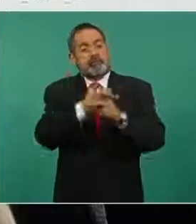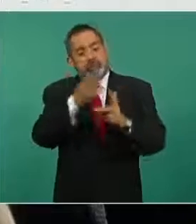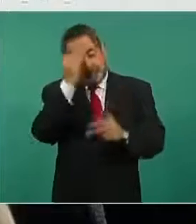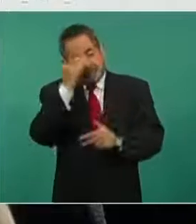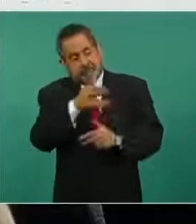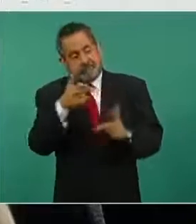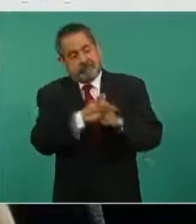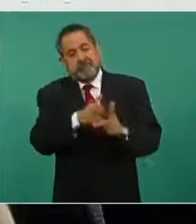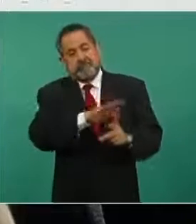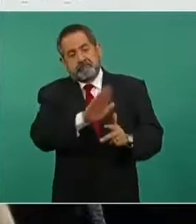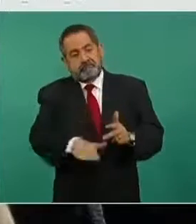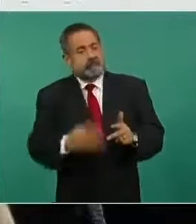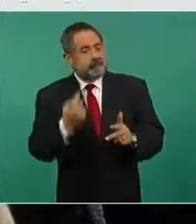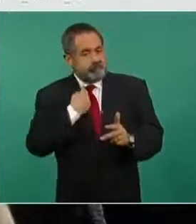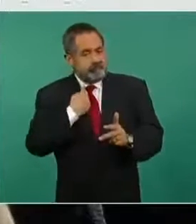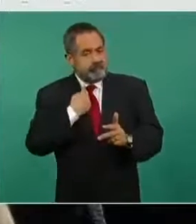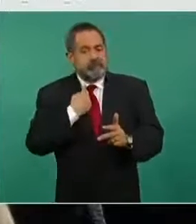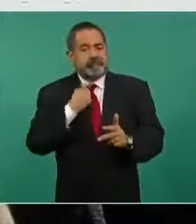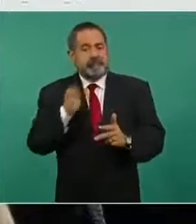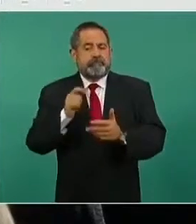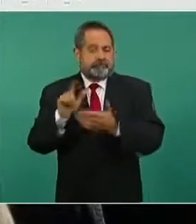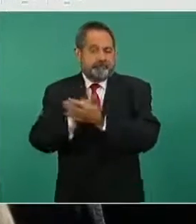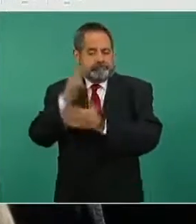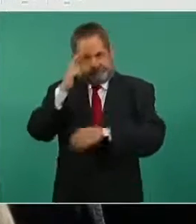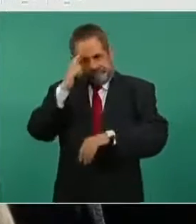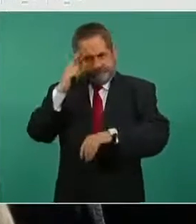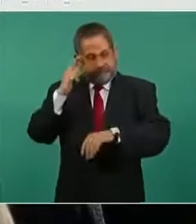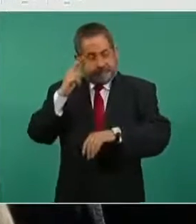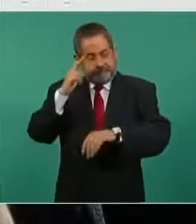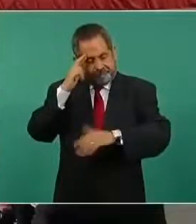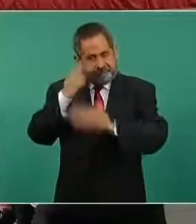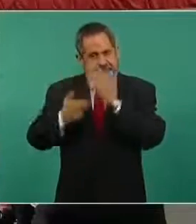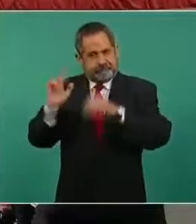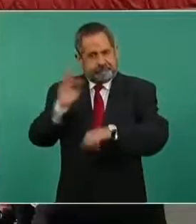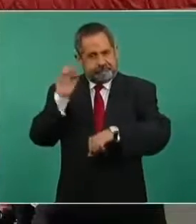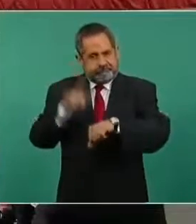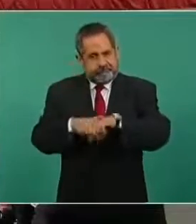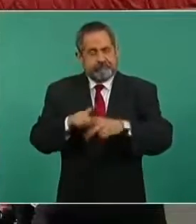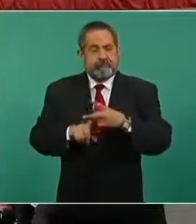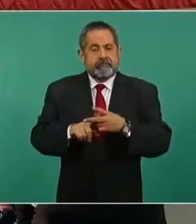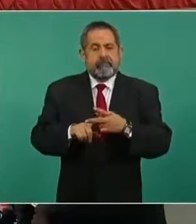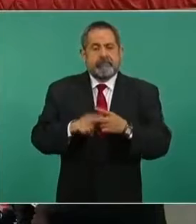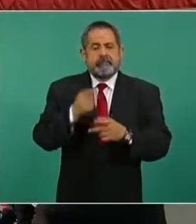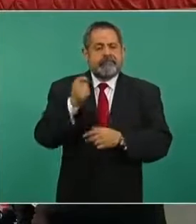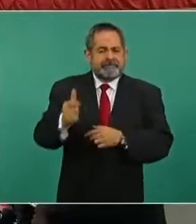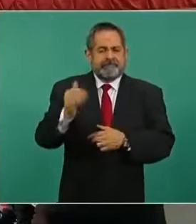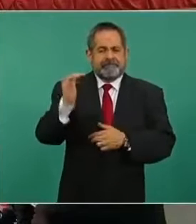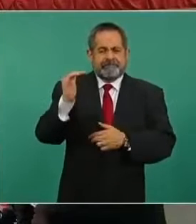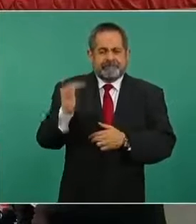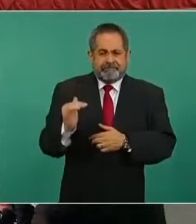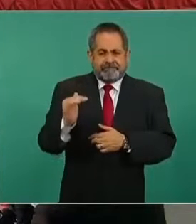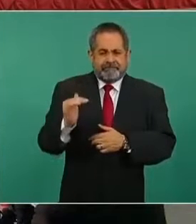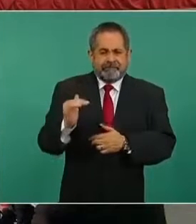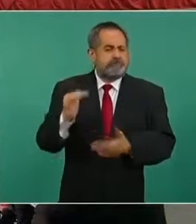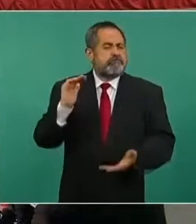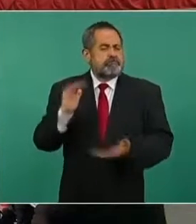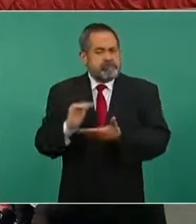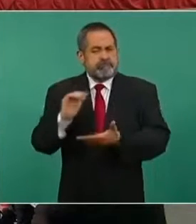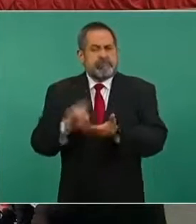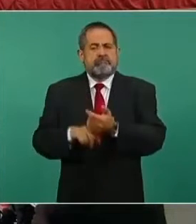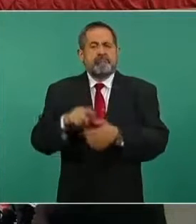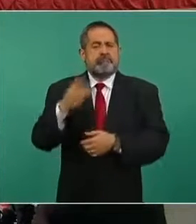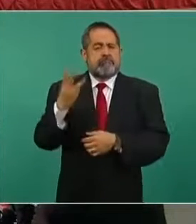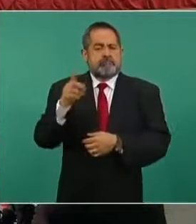del fuero común, en los primeros 10 meses de 2021 se registró una disminución de